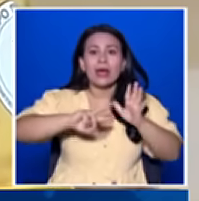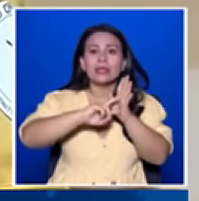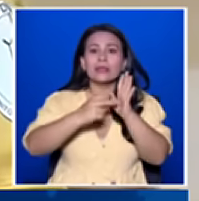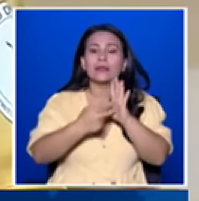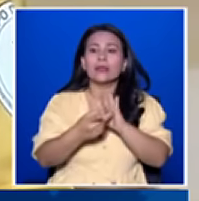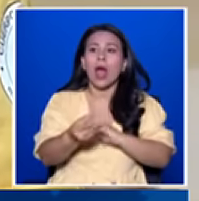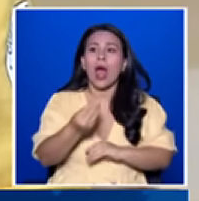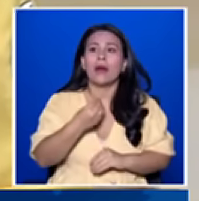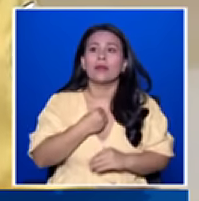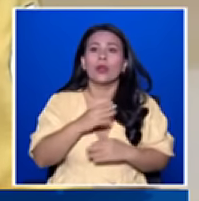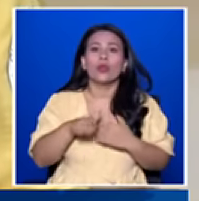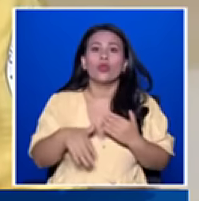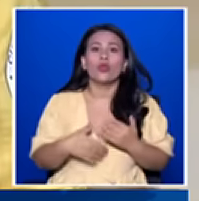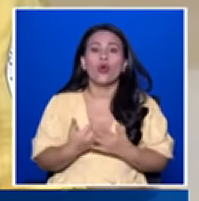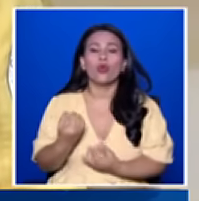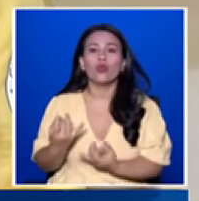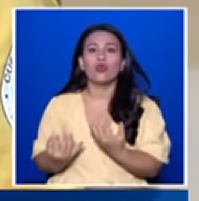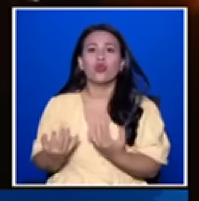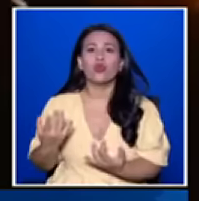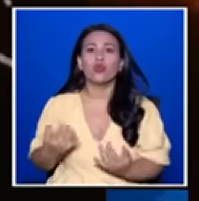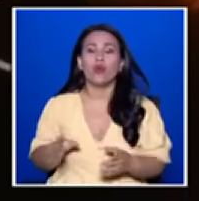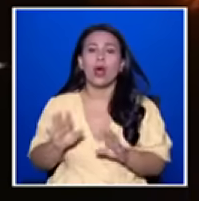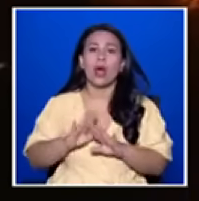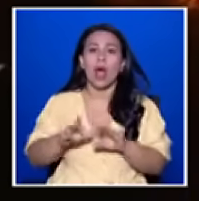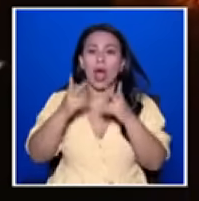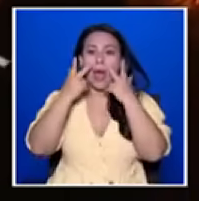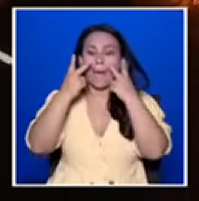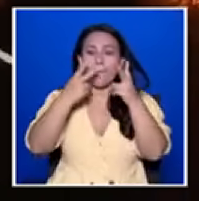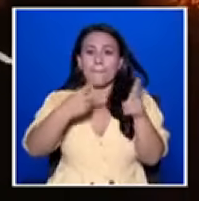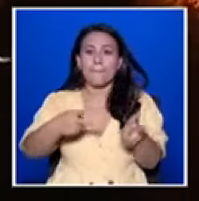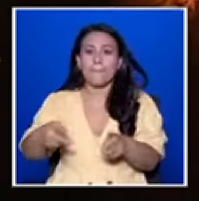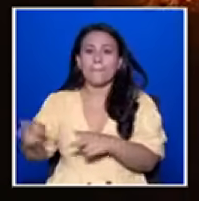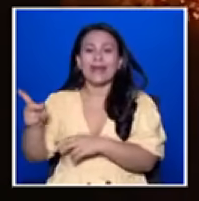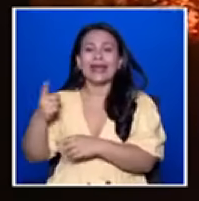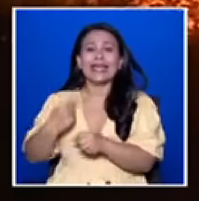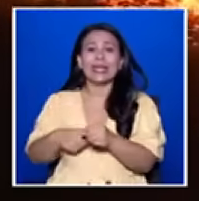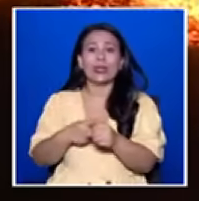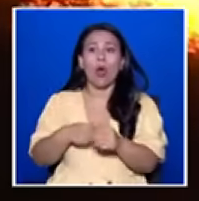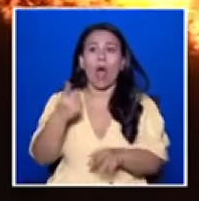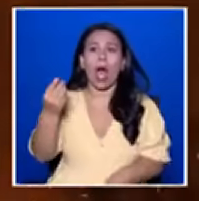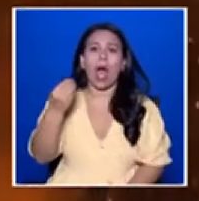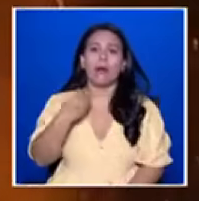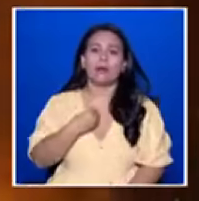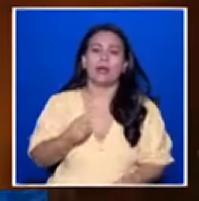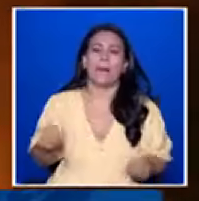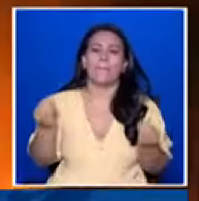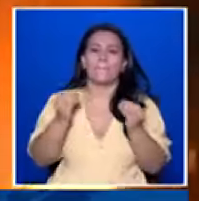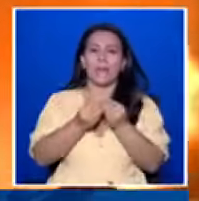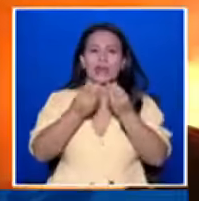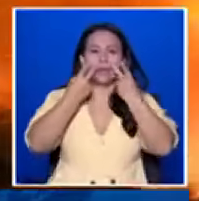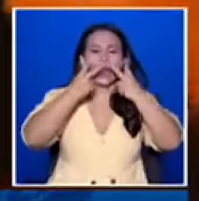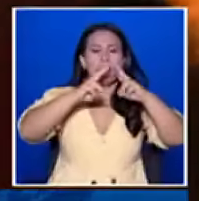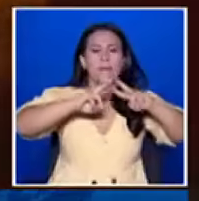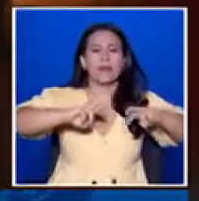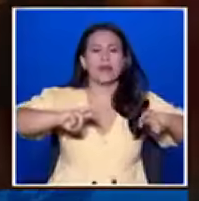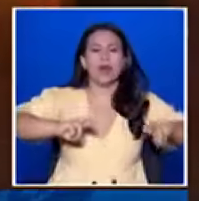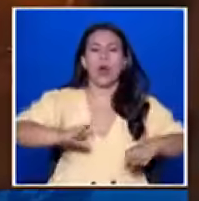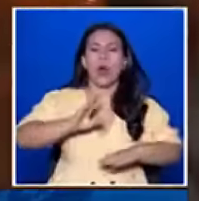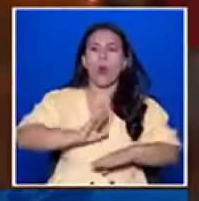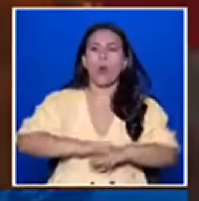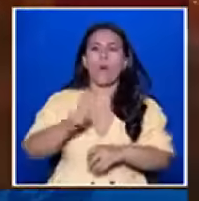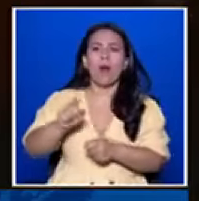ente del gobierno central a través de sus unidades investigativas. El alcalde de Quito confirma que se abrió una investigación para identificar las causas